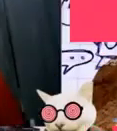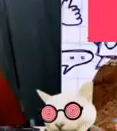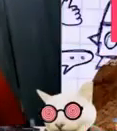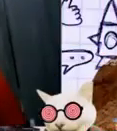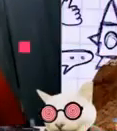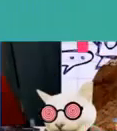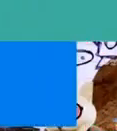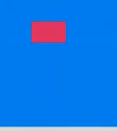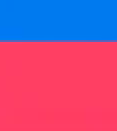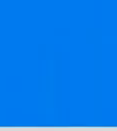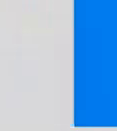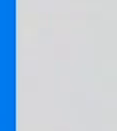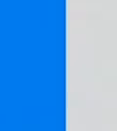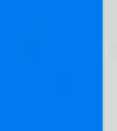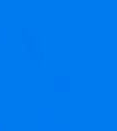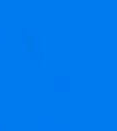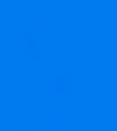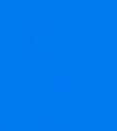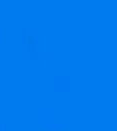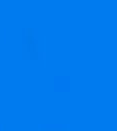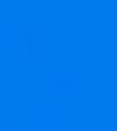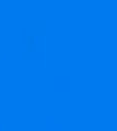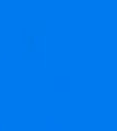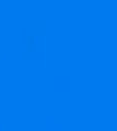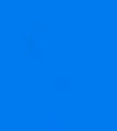Noticias.